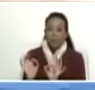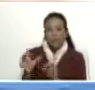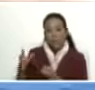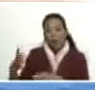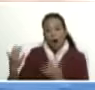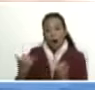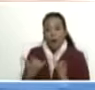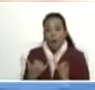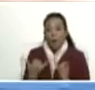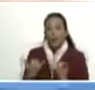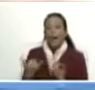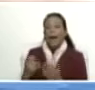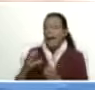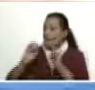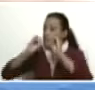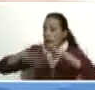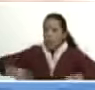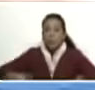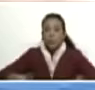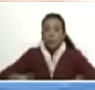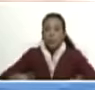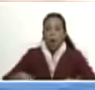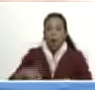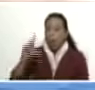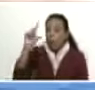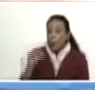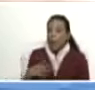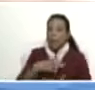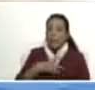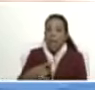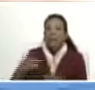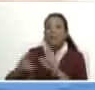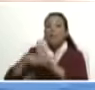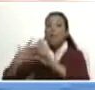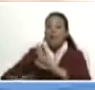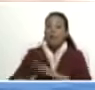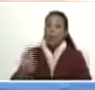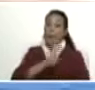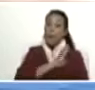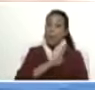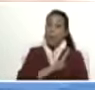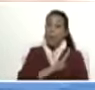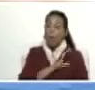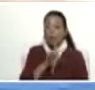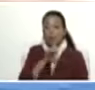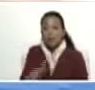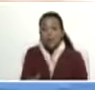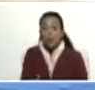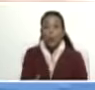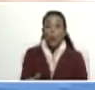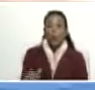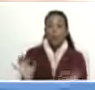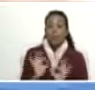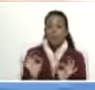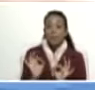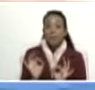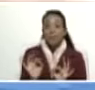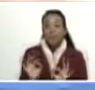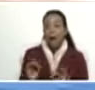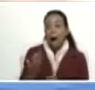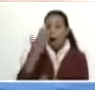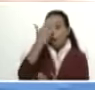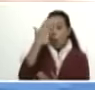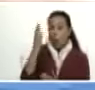nuestro país renuncia o disminución de los derechos territoriales reclamados, ni de ninguna manera afecta